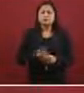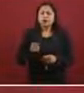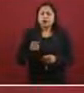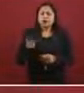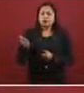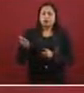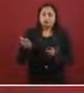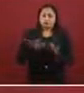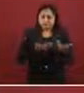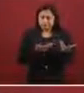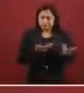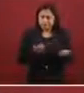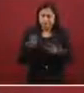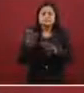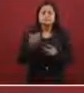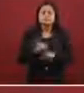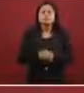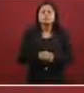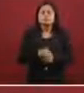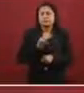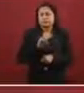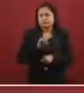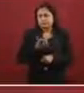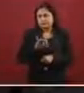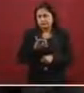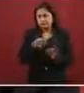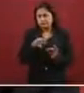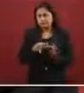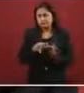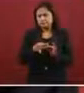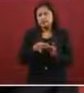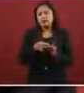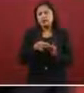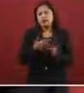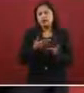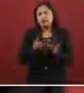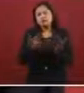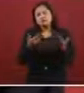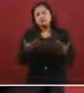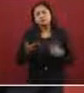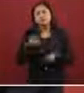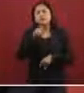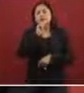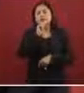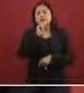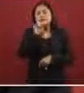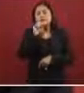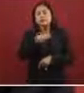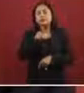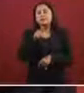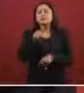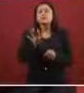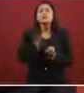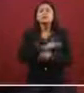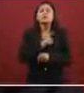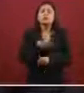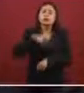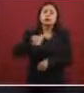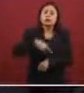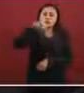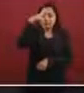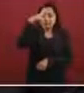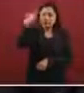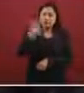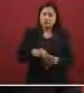también porque ha aumentado la capacidad de refinación de las